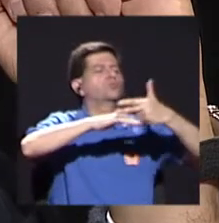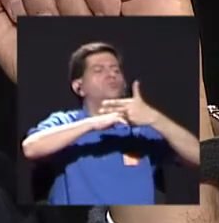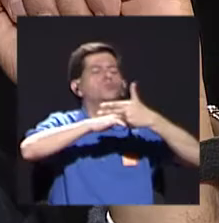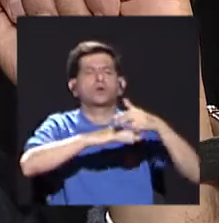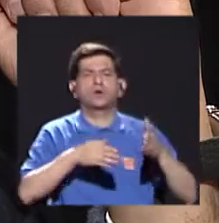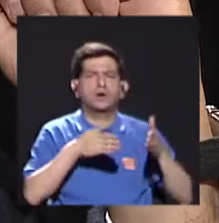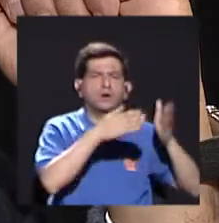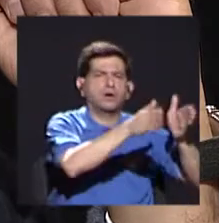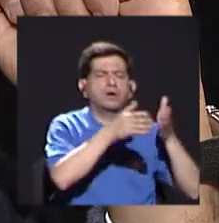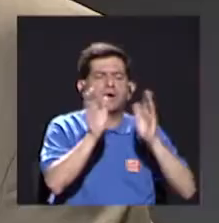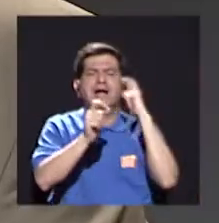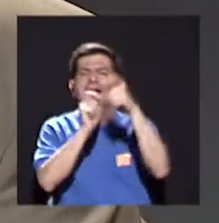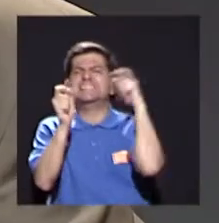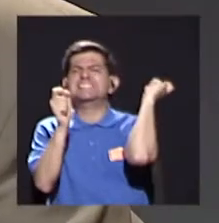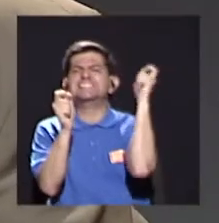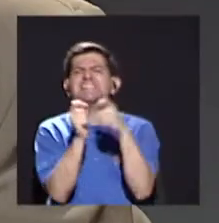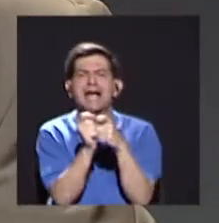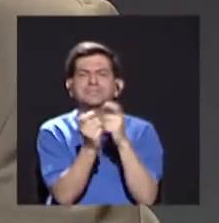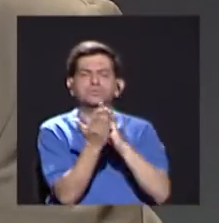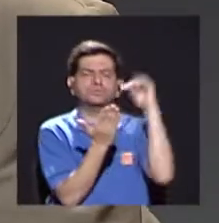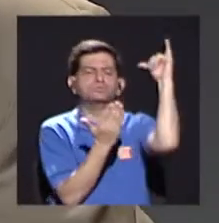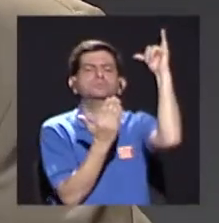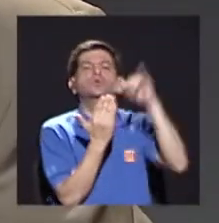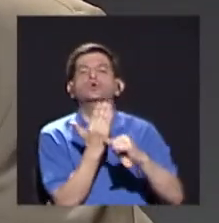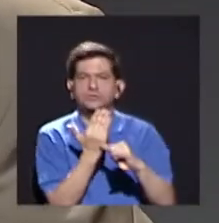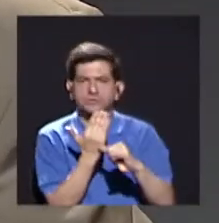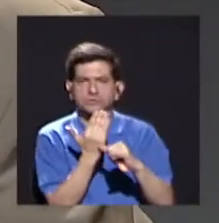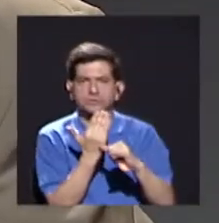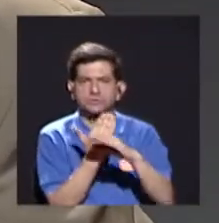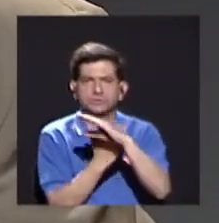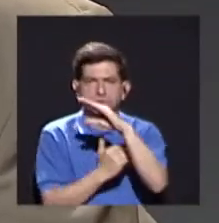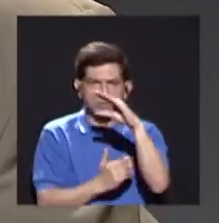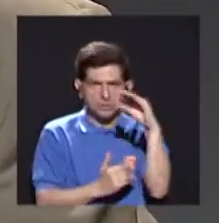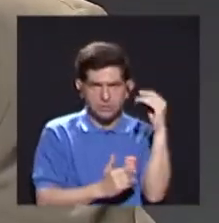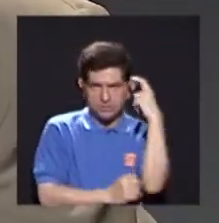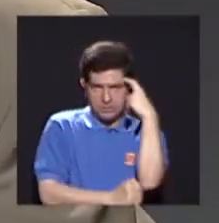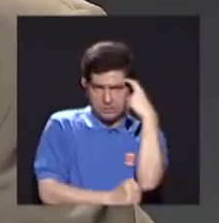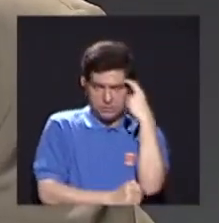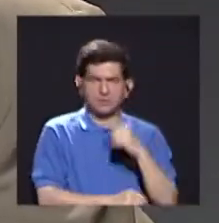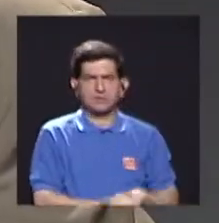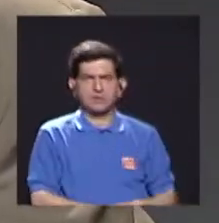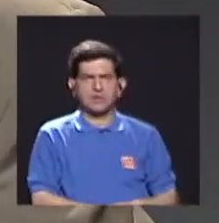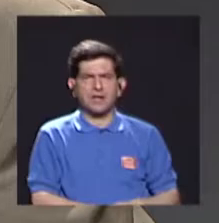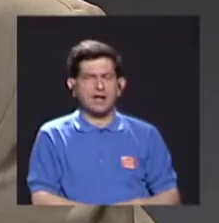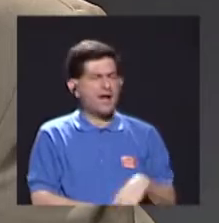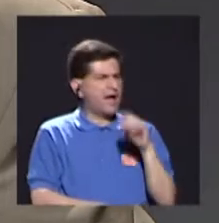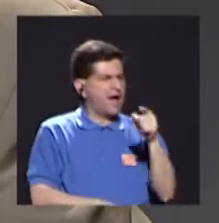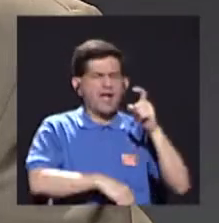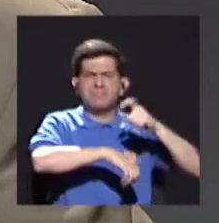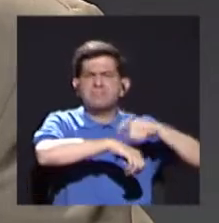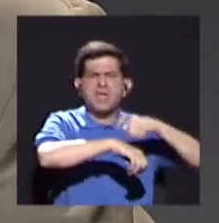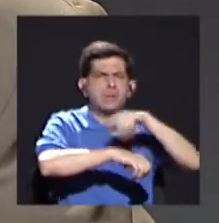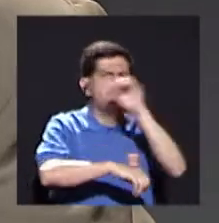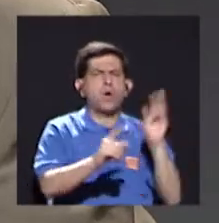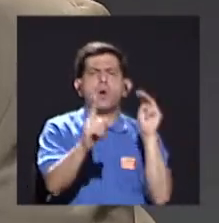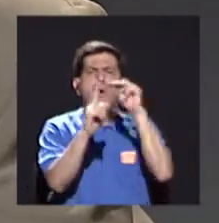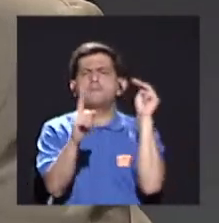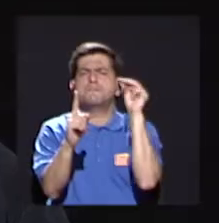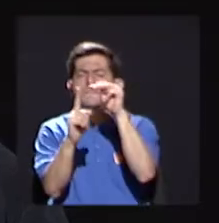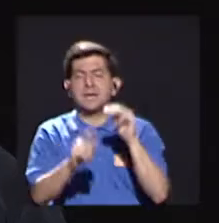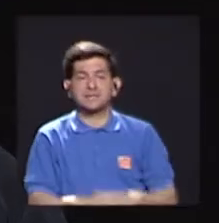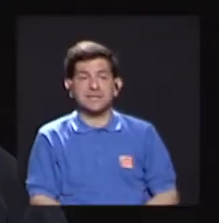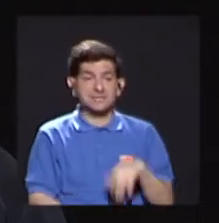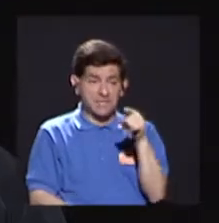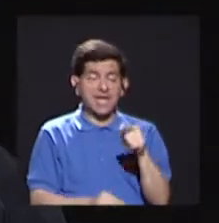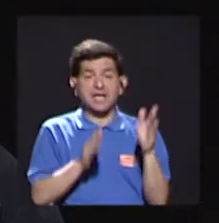en concreto qué proyectos y en qué plazos y cuáles serán las metas para que